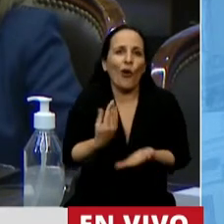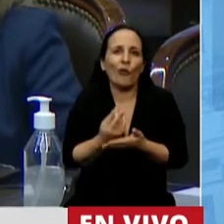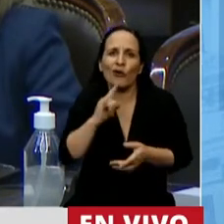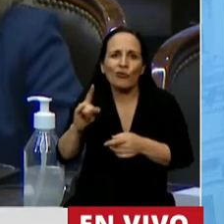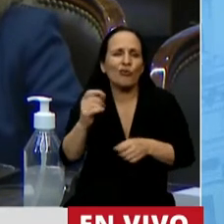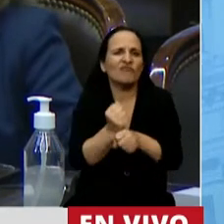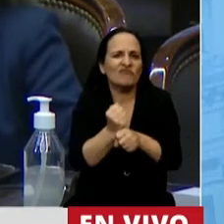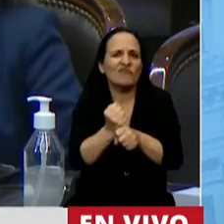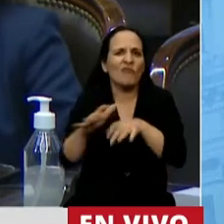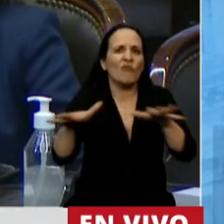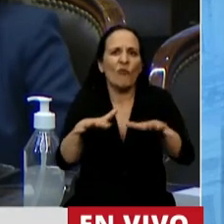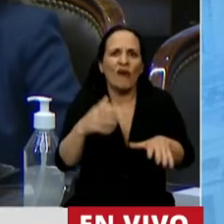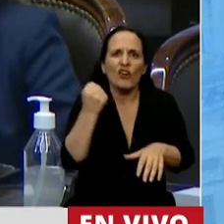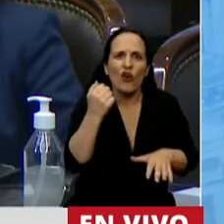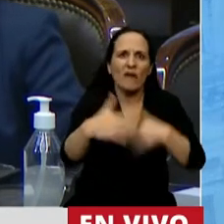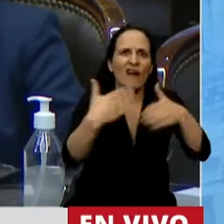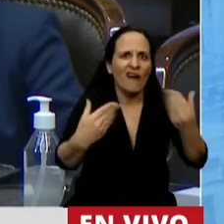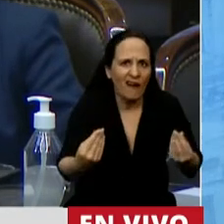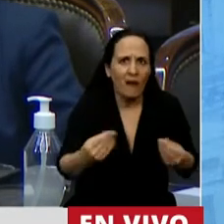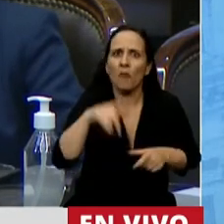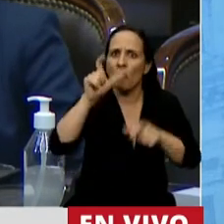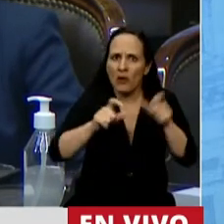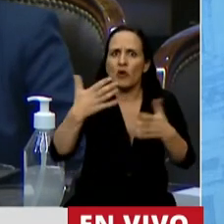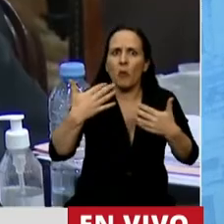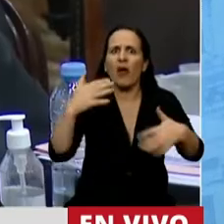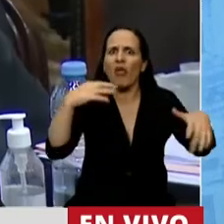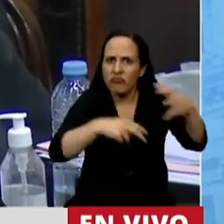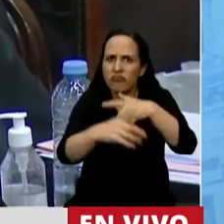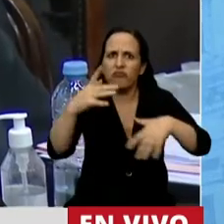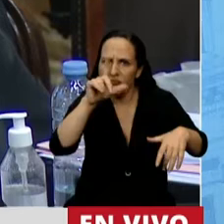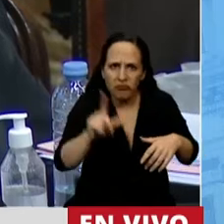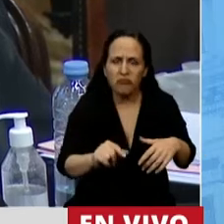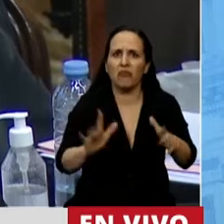economía, que se garantice la libre circulación interprovincial, que baje la pobreza,